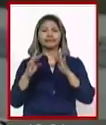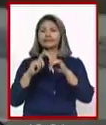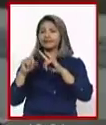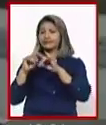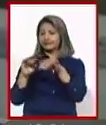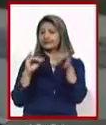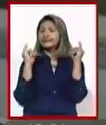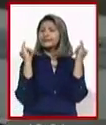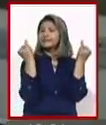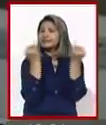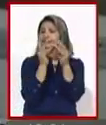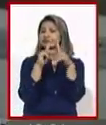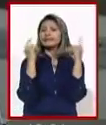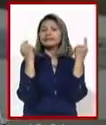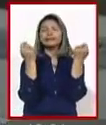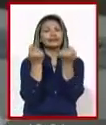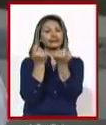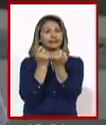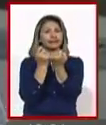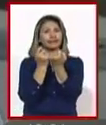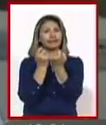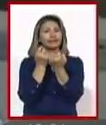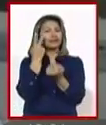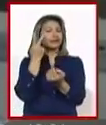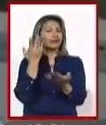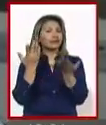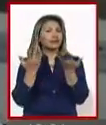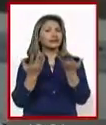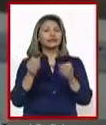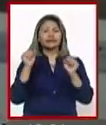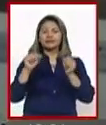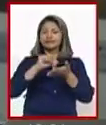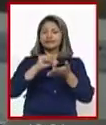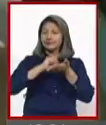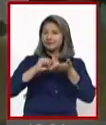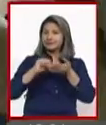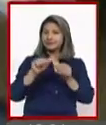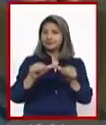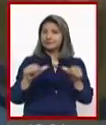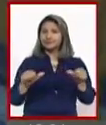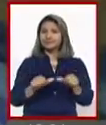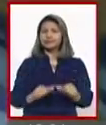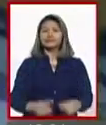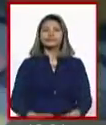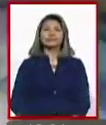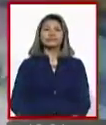instituciones, de varios departamentos para ver la probabilidad de estas cirugías de esta área.